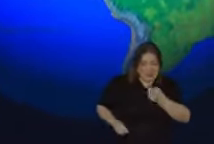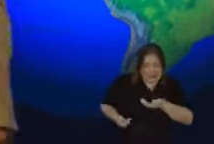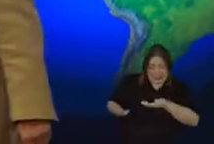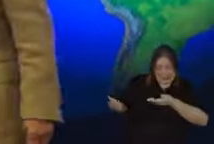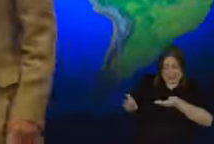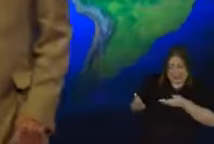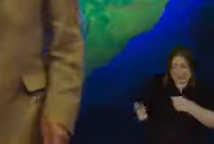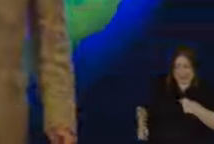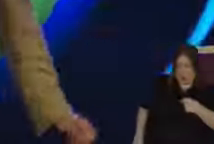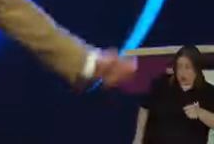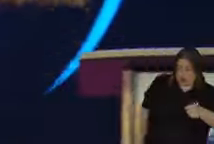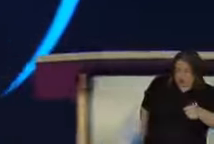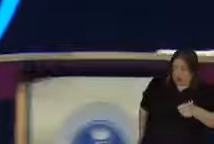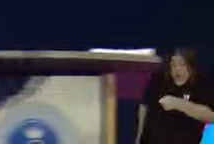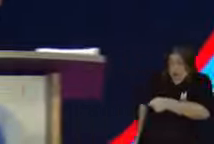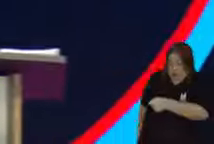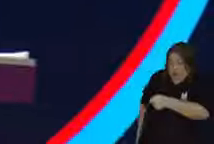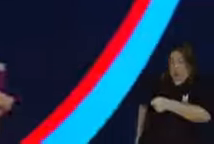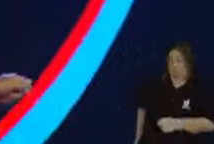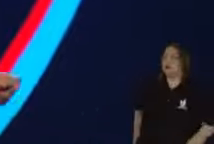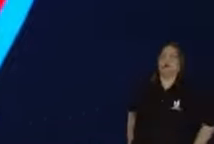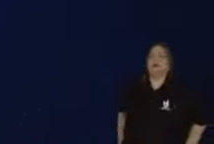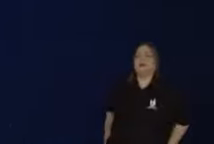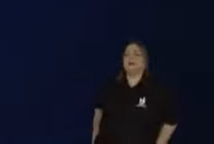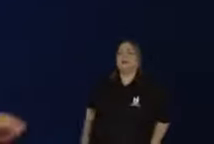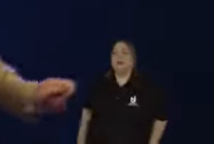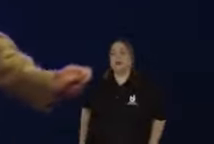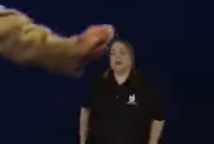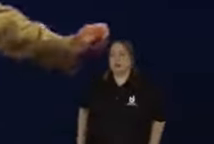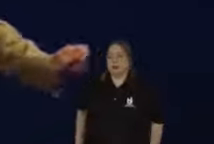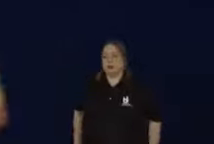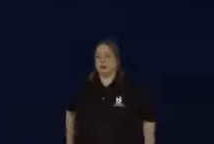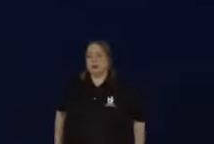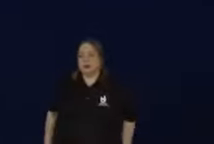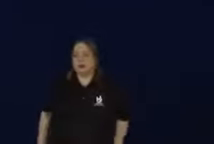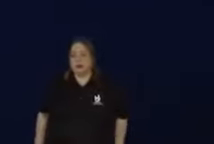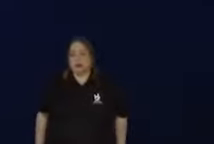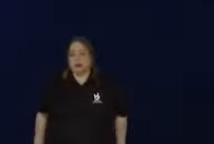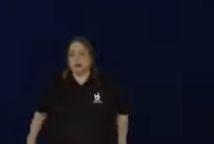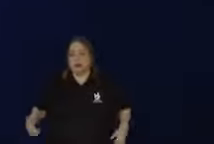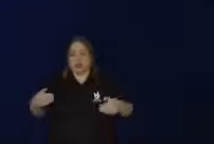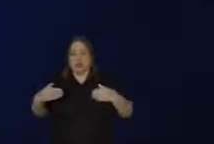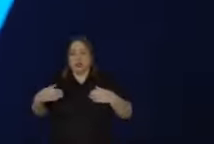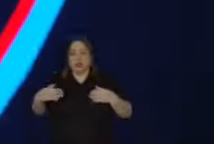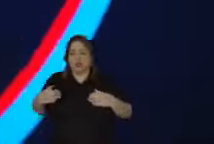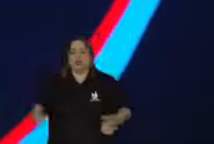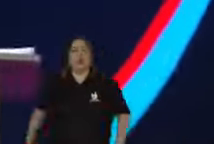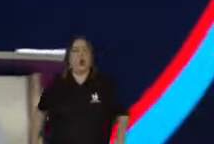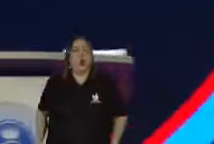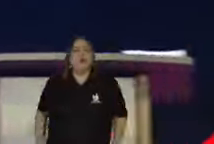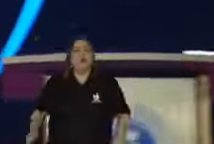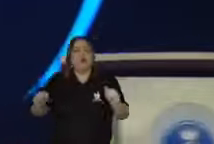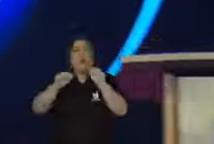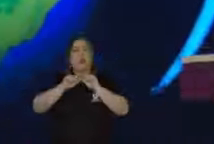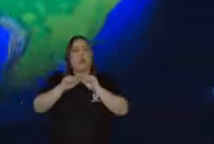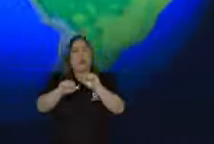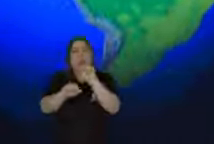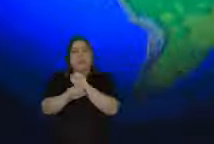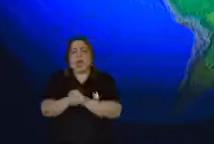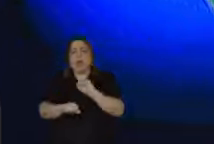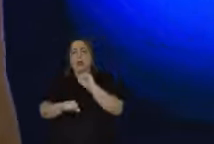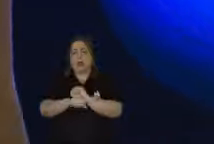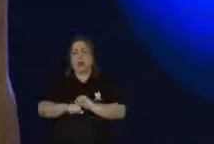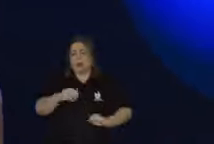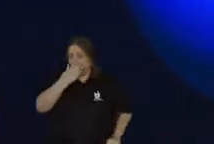alfiler. Ser alguien en la vida. Y yo me repuse a través de la resiliencia. Mire, la resiliencia